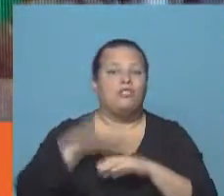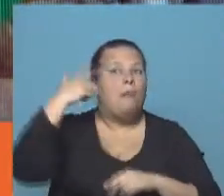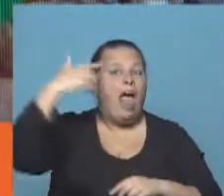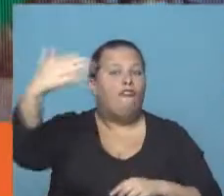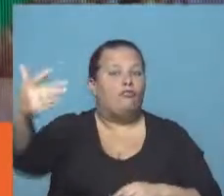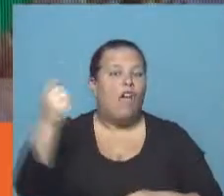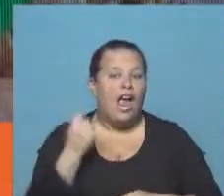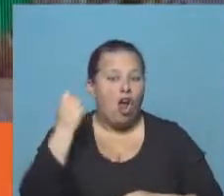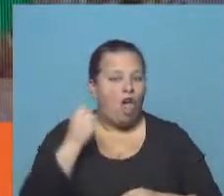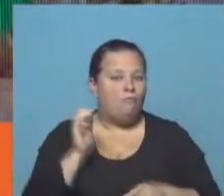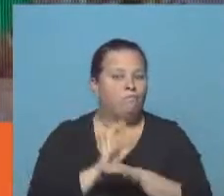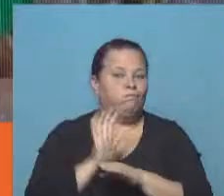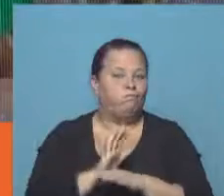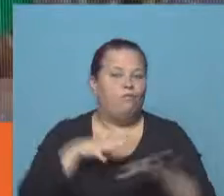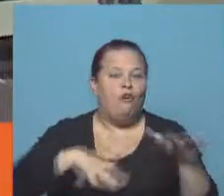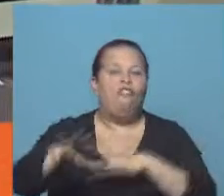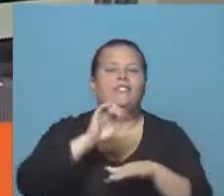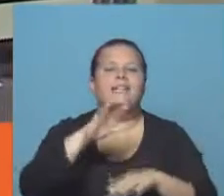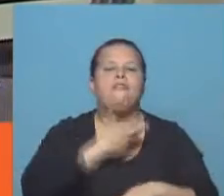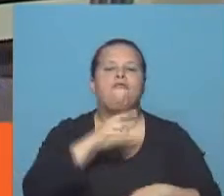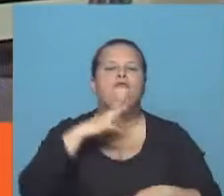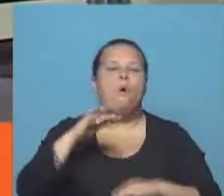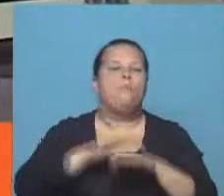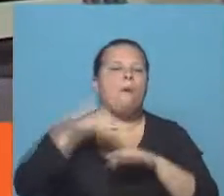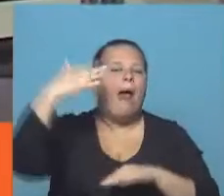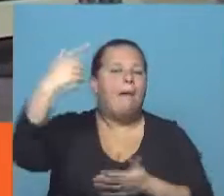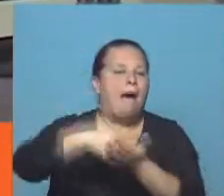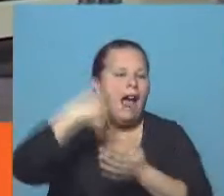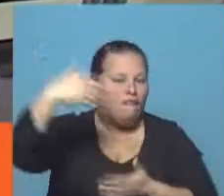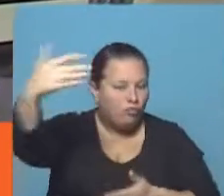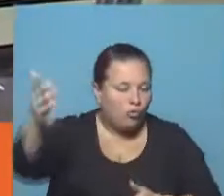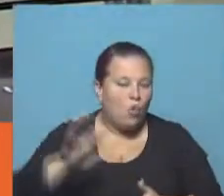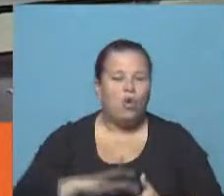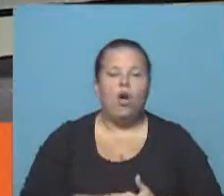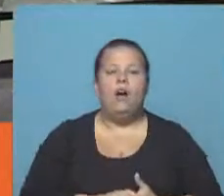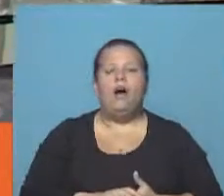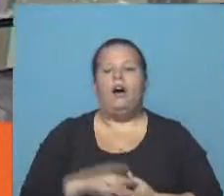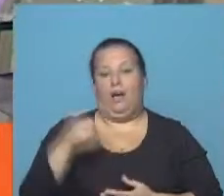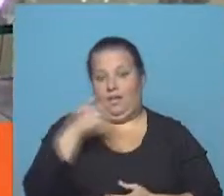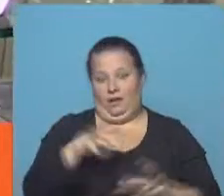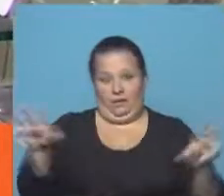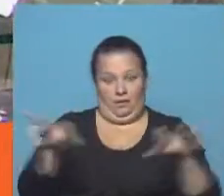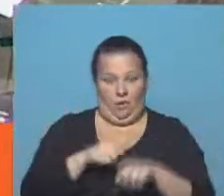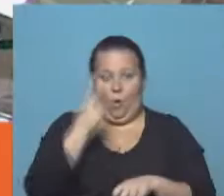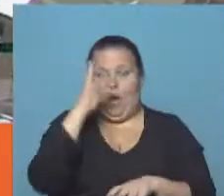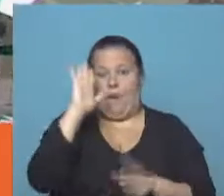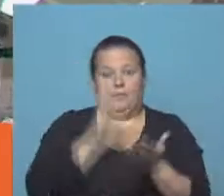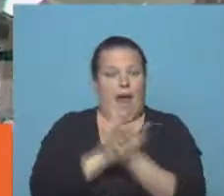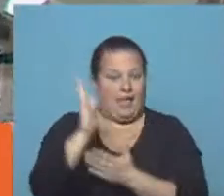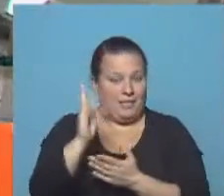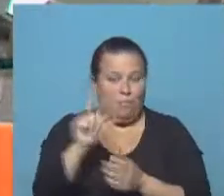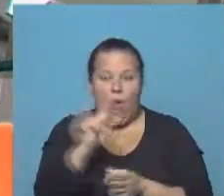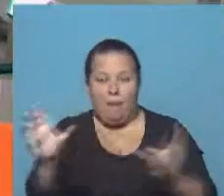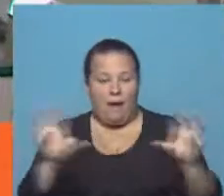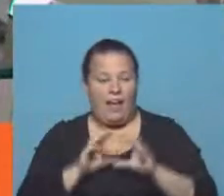futuro, para los economistas sería un flujo, ¿no? Porque es un compromiso de pagos que se va a dar de acá adelante, contra un ingreso de una vez y para siempre, un stock,